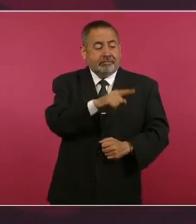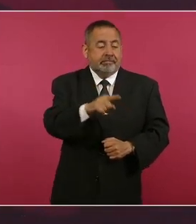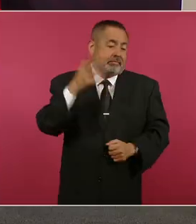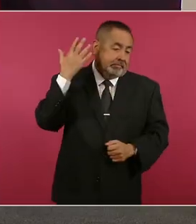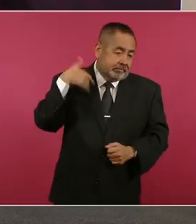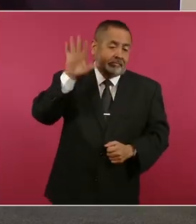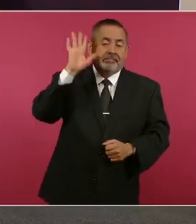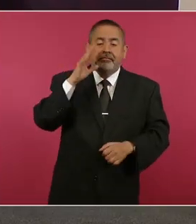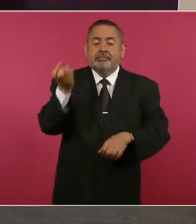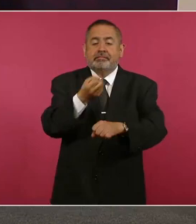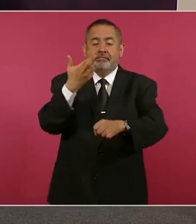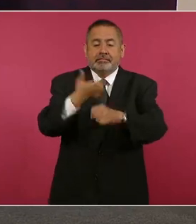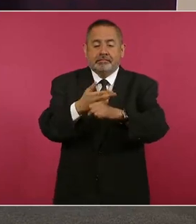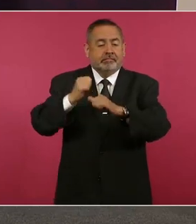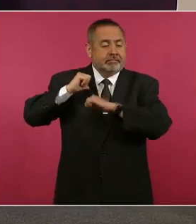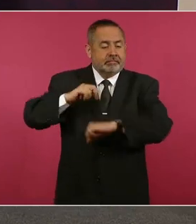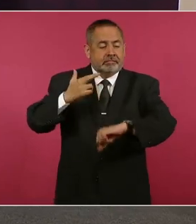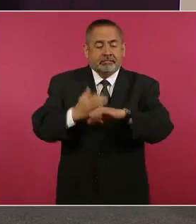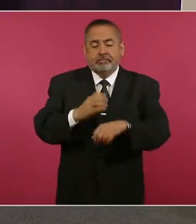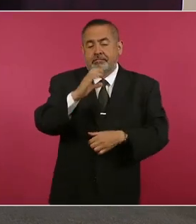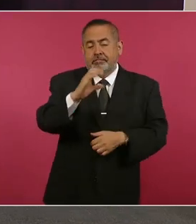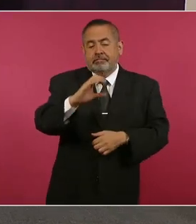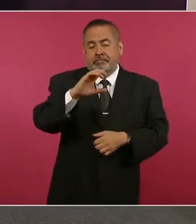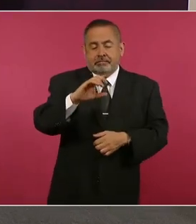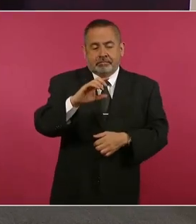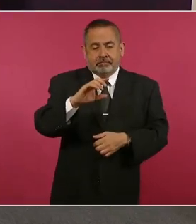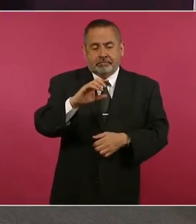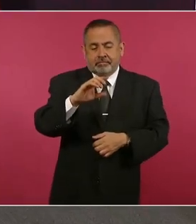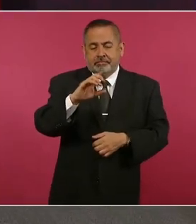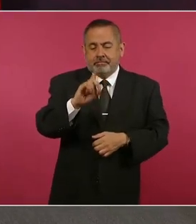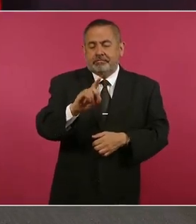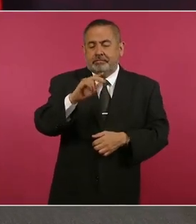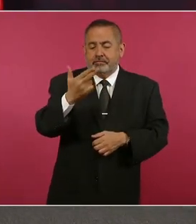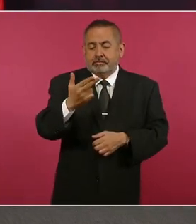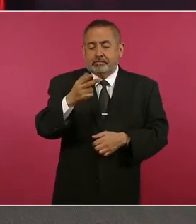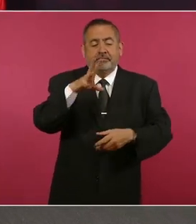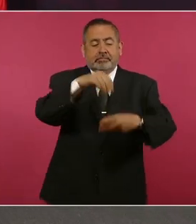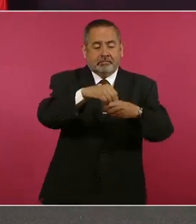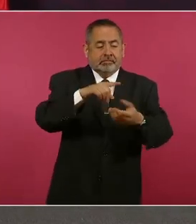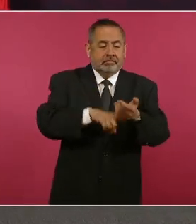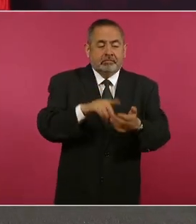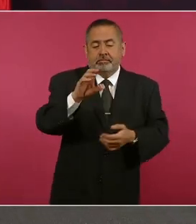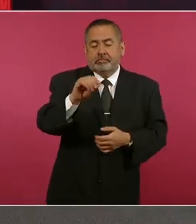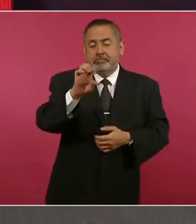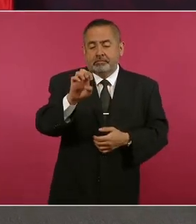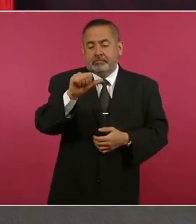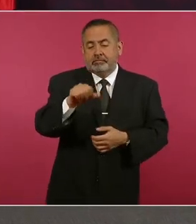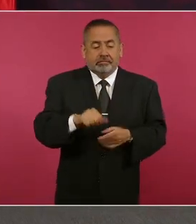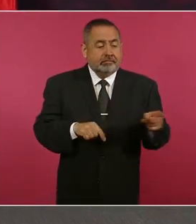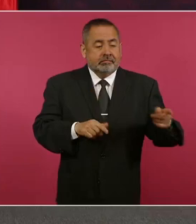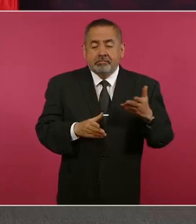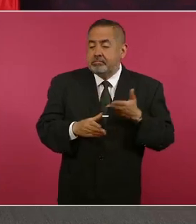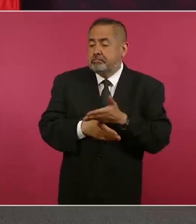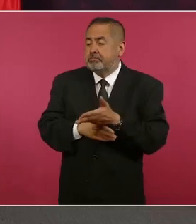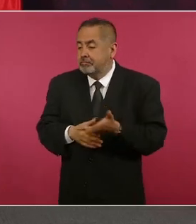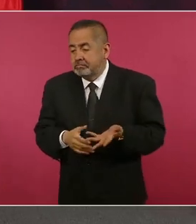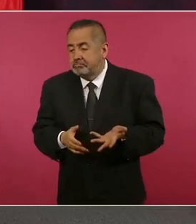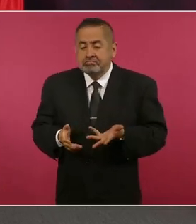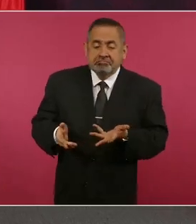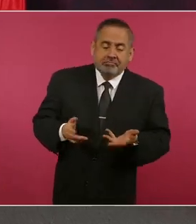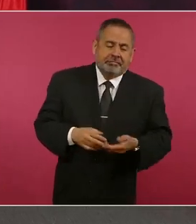Comisión de Derechos Humanos de la OEA. Él intervino